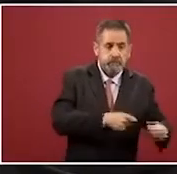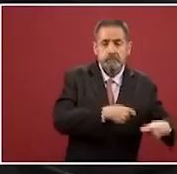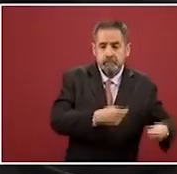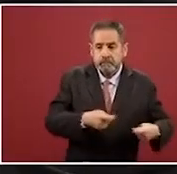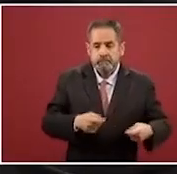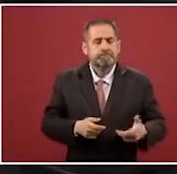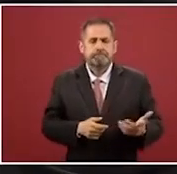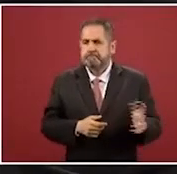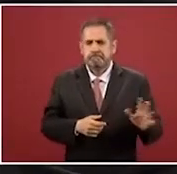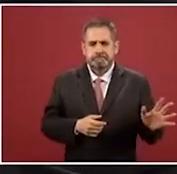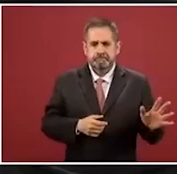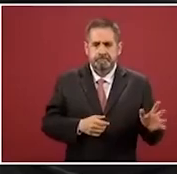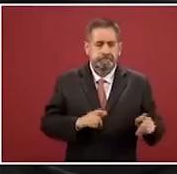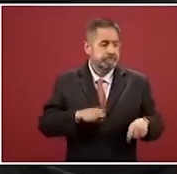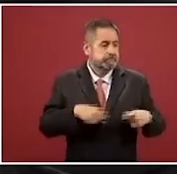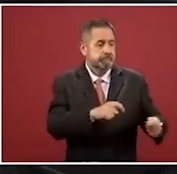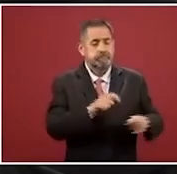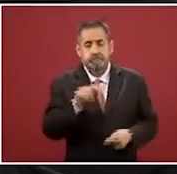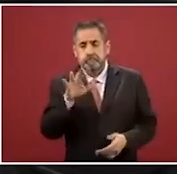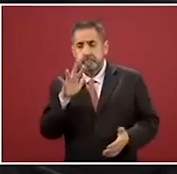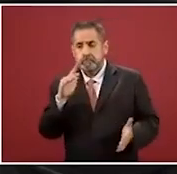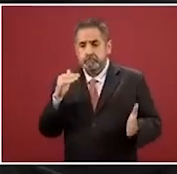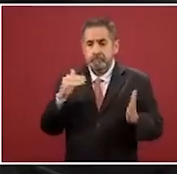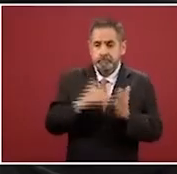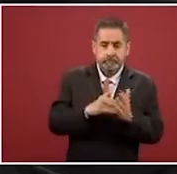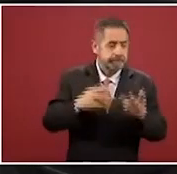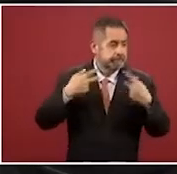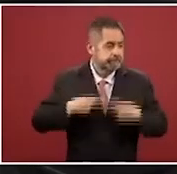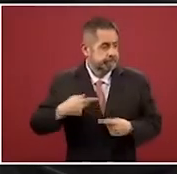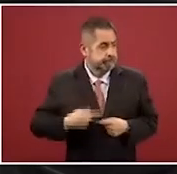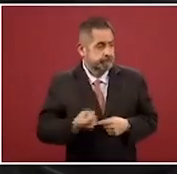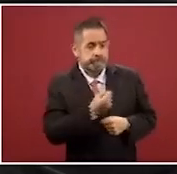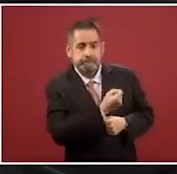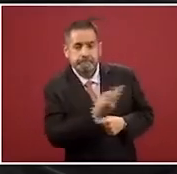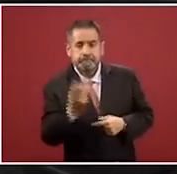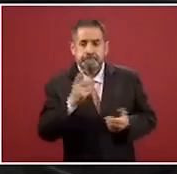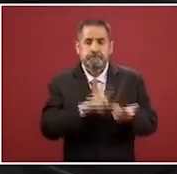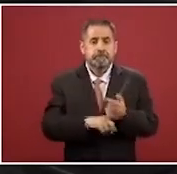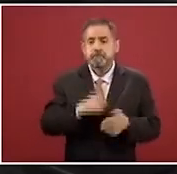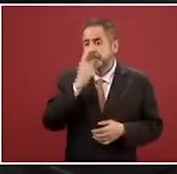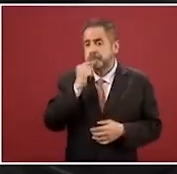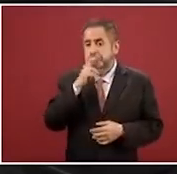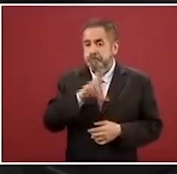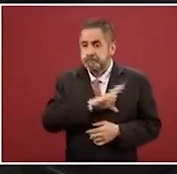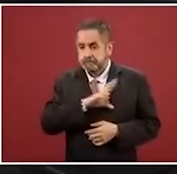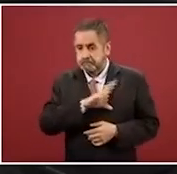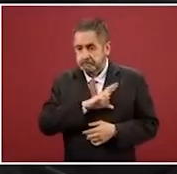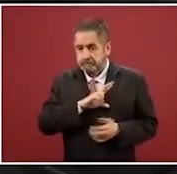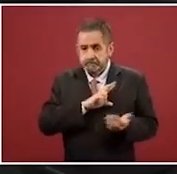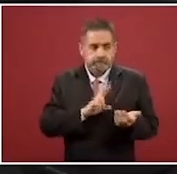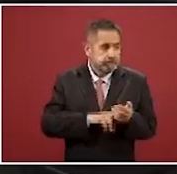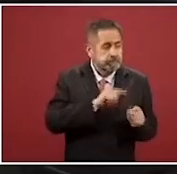de 50 mil elementos de policías particulares, privadas.